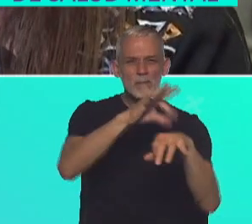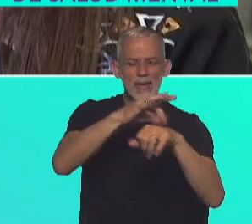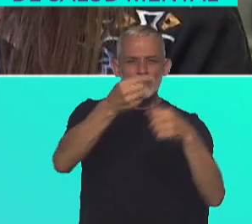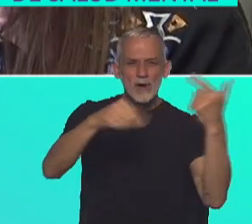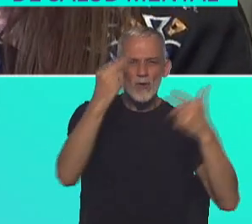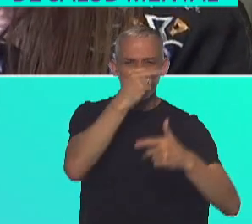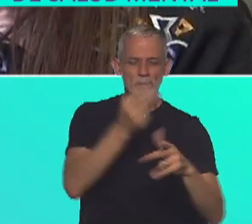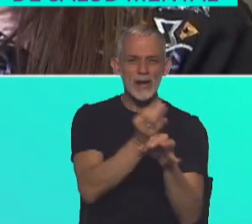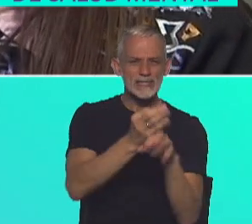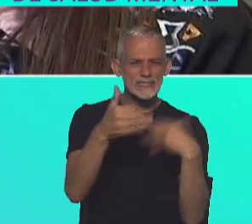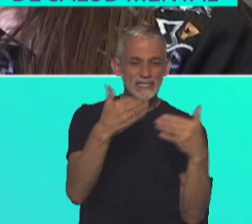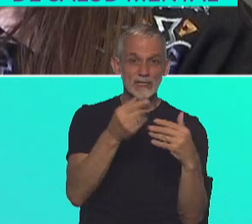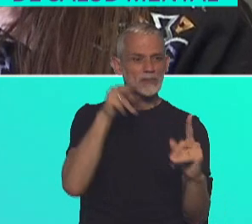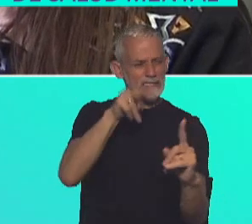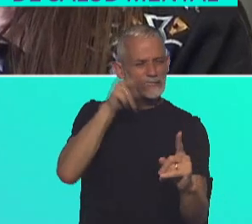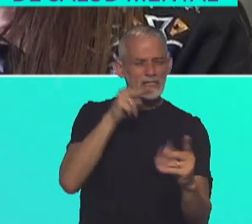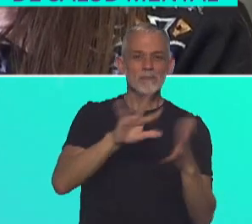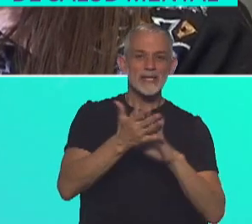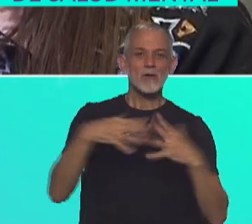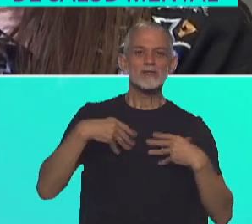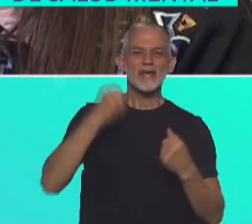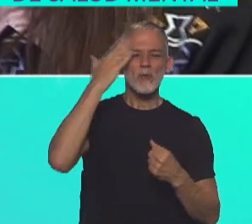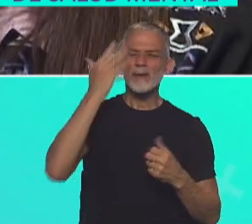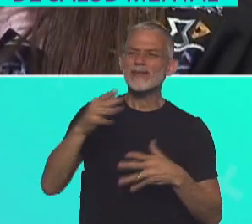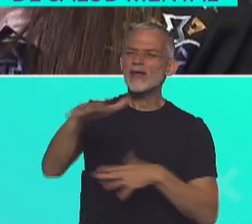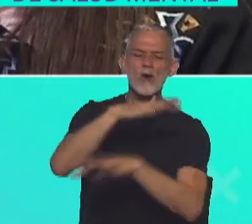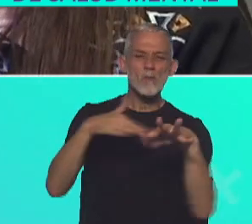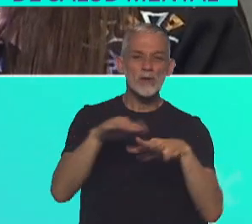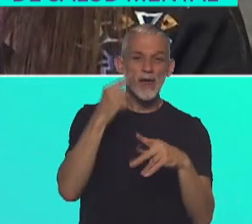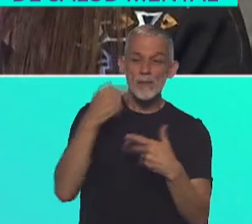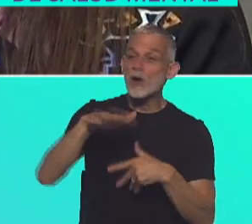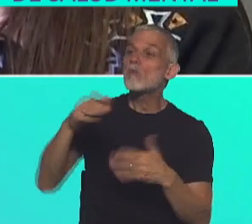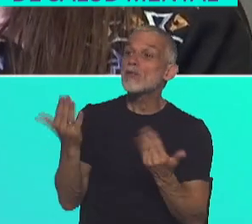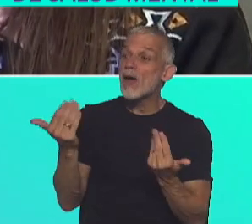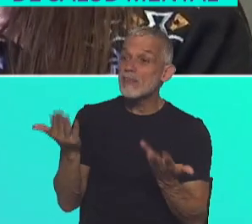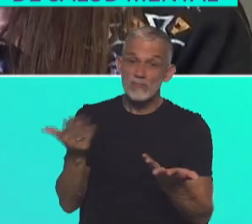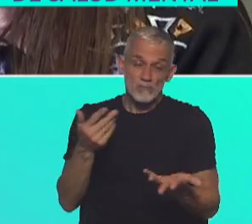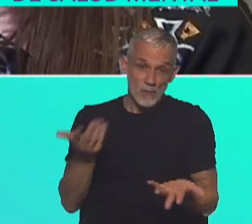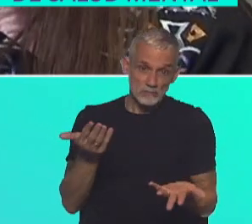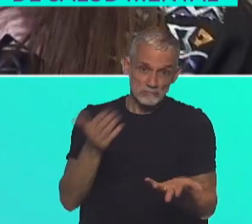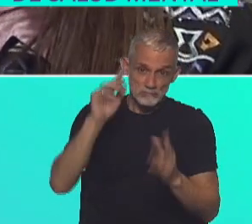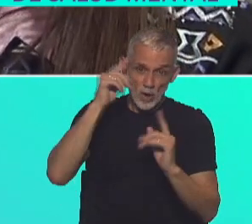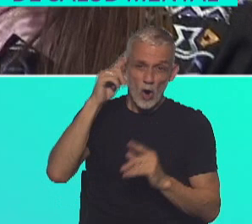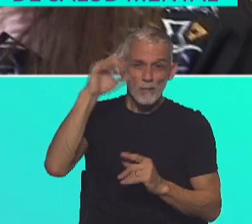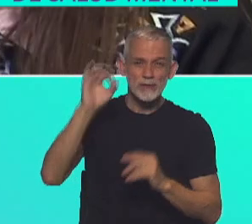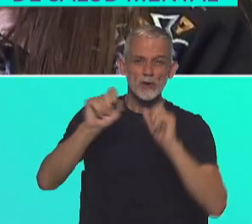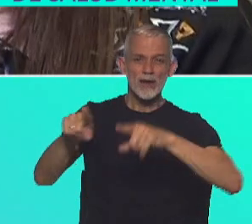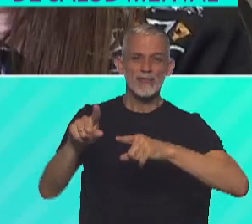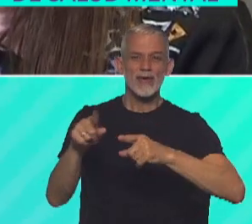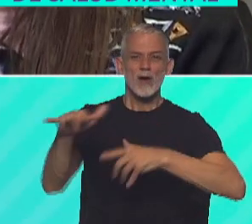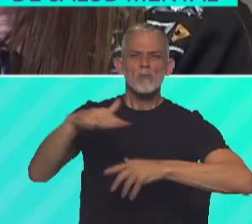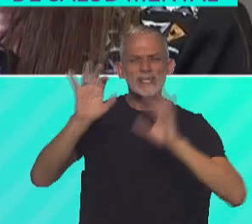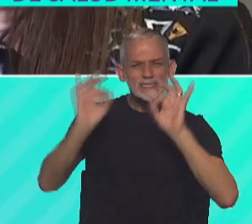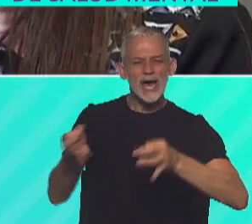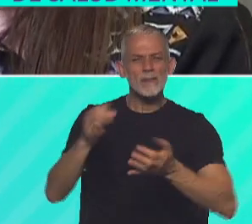humanos con esta mirada de salud mental comunitaria, escuchando a la comunidad. Porque también la comunidad tiene un saber